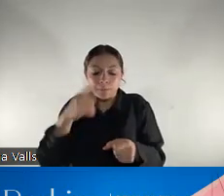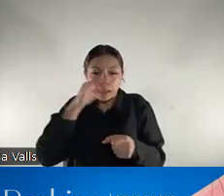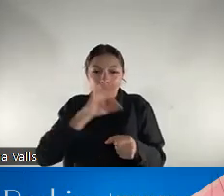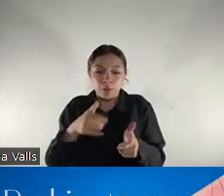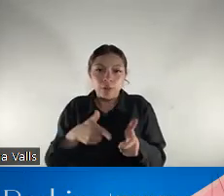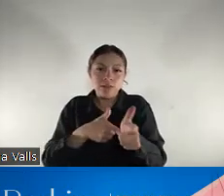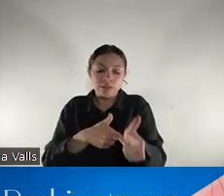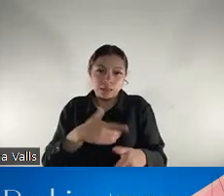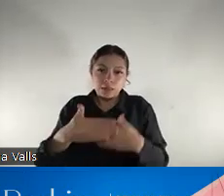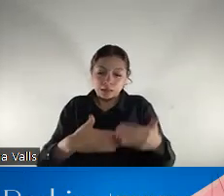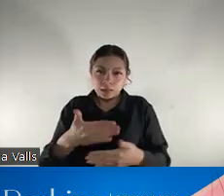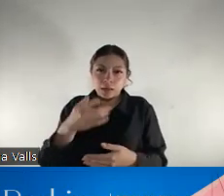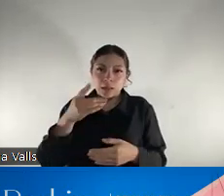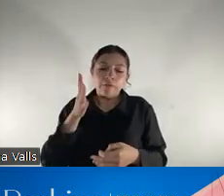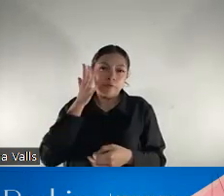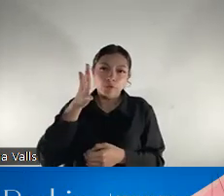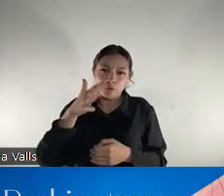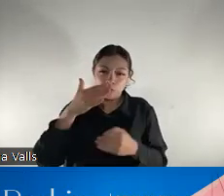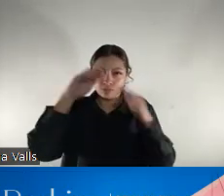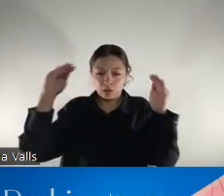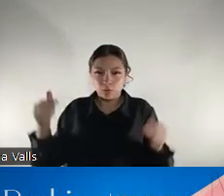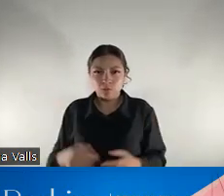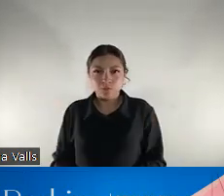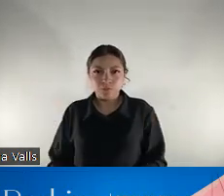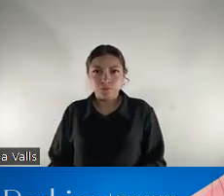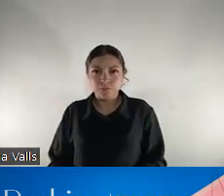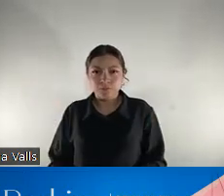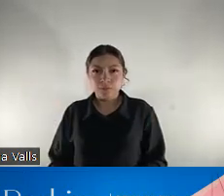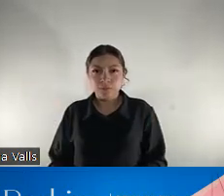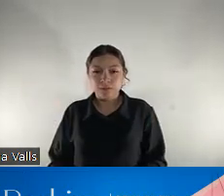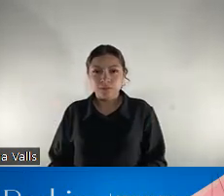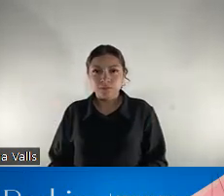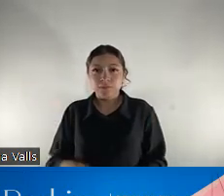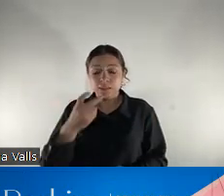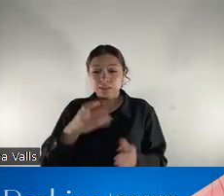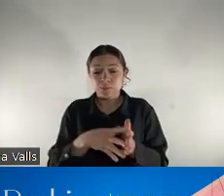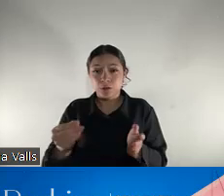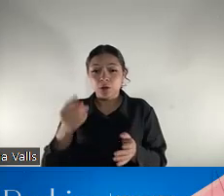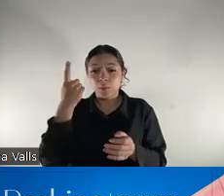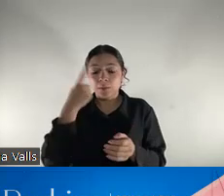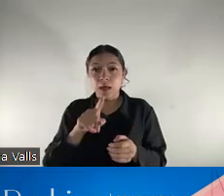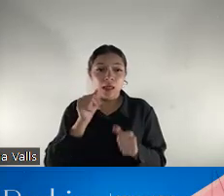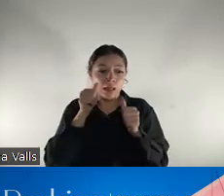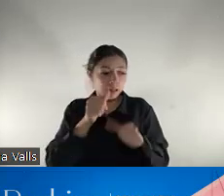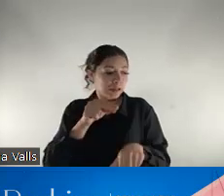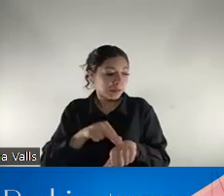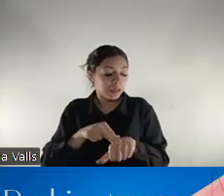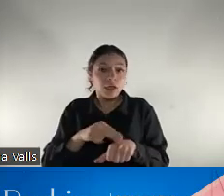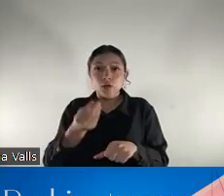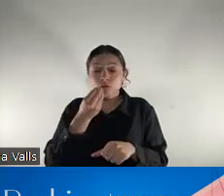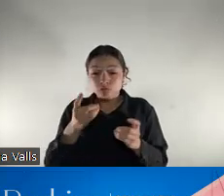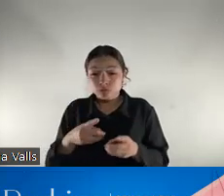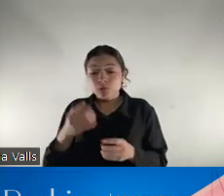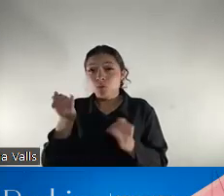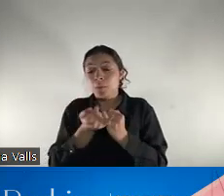adulta. Este modelo pues integra la evaluación orgánica, tanto médica como nutricional, porque no hay que olvidar que hay